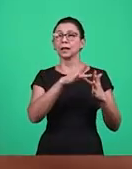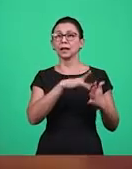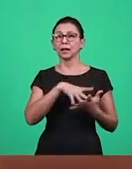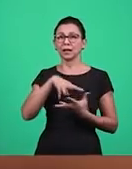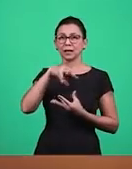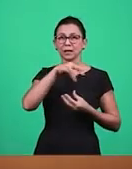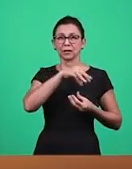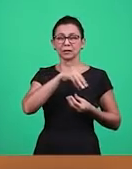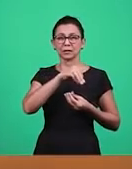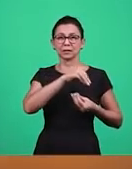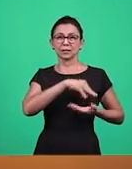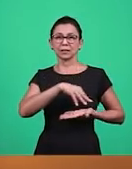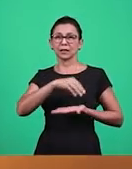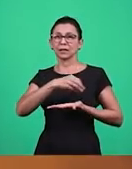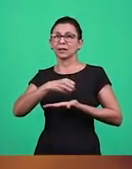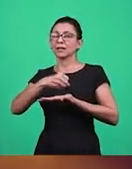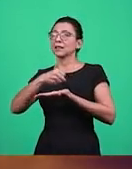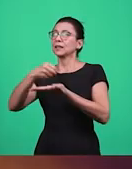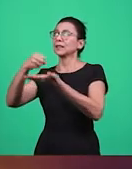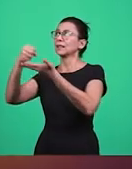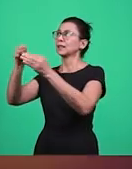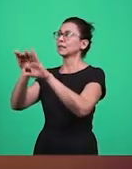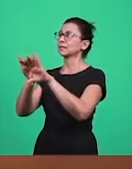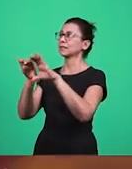me transporta ao